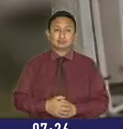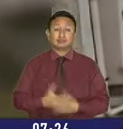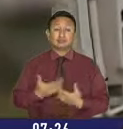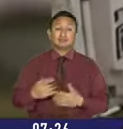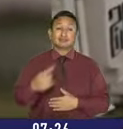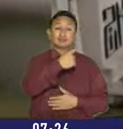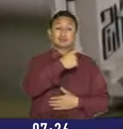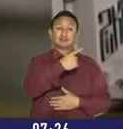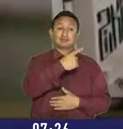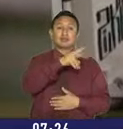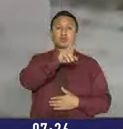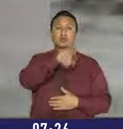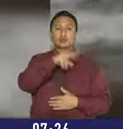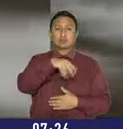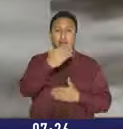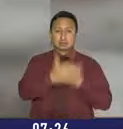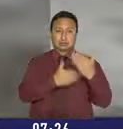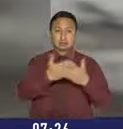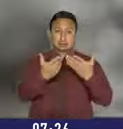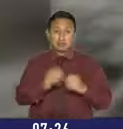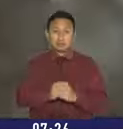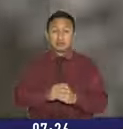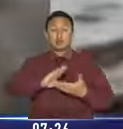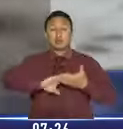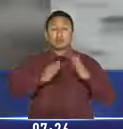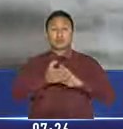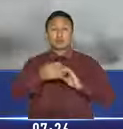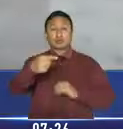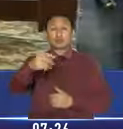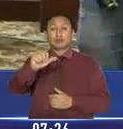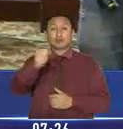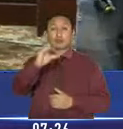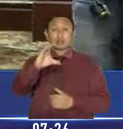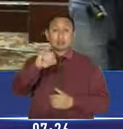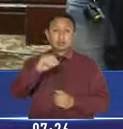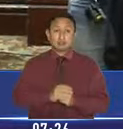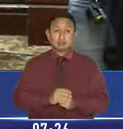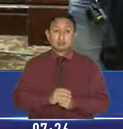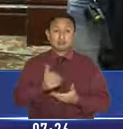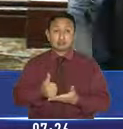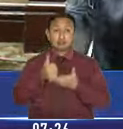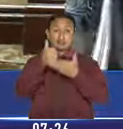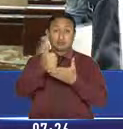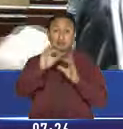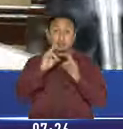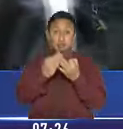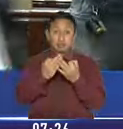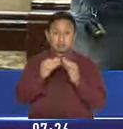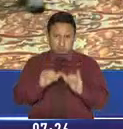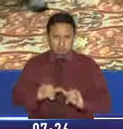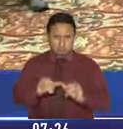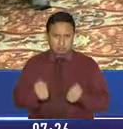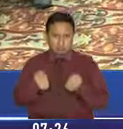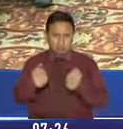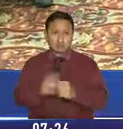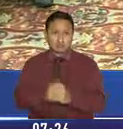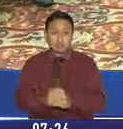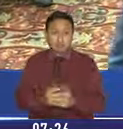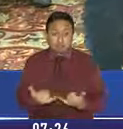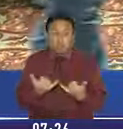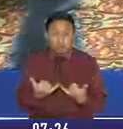de la comuna y La Gasca en el norte de Quito, siguen llegando las ayudas para las familias damnificadas. En esta ocasión, mediante una iniciativa privada,